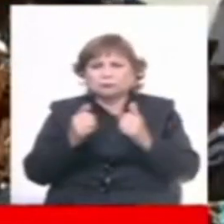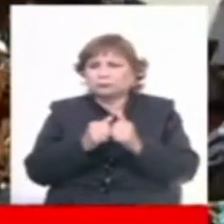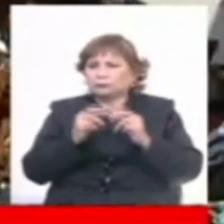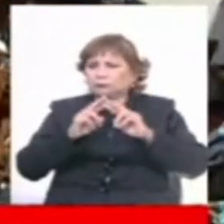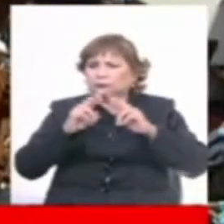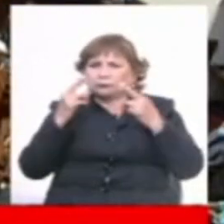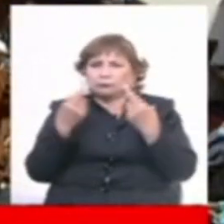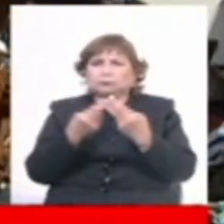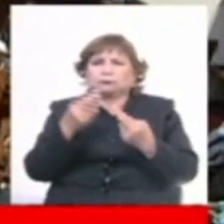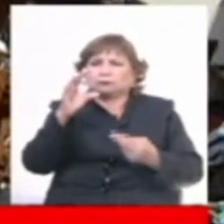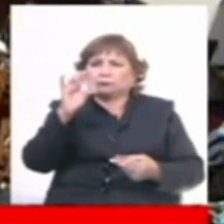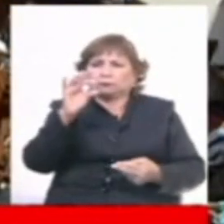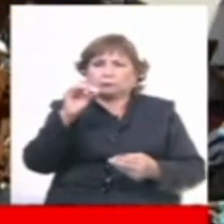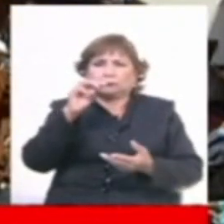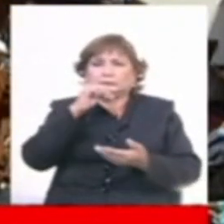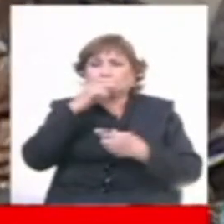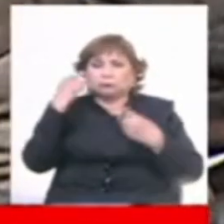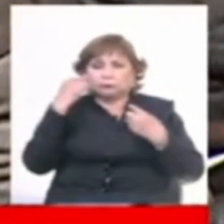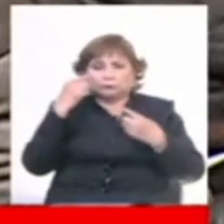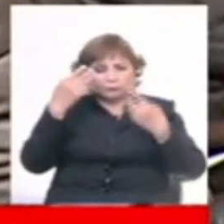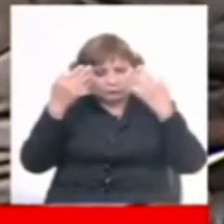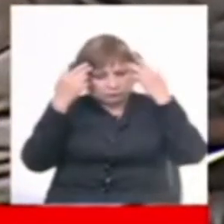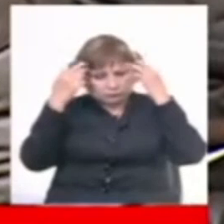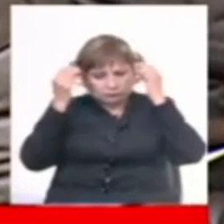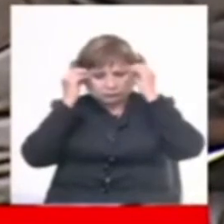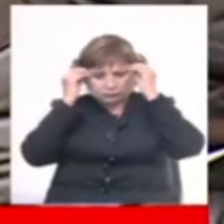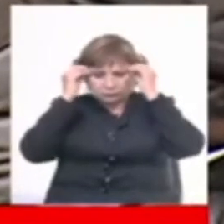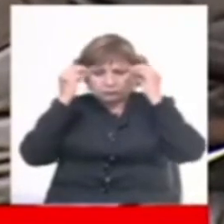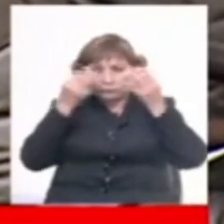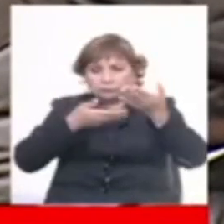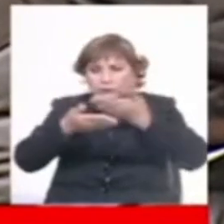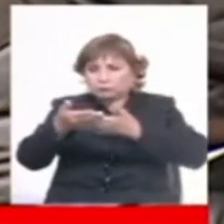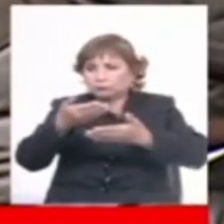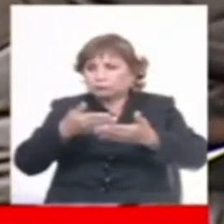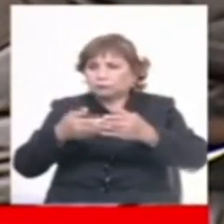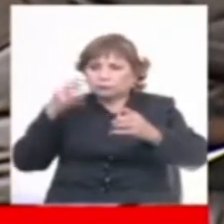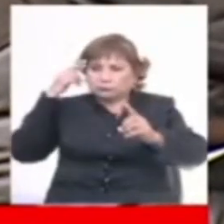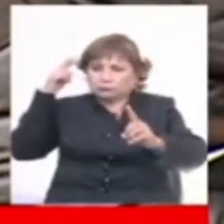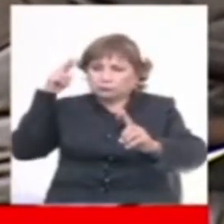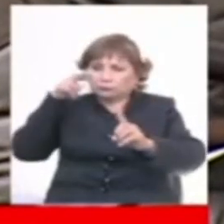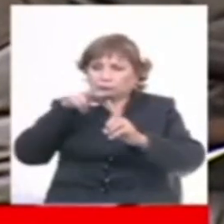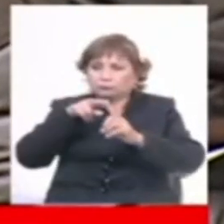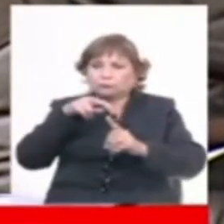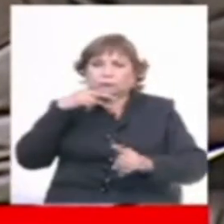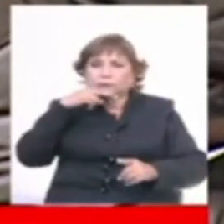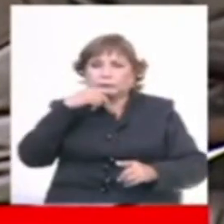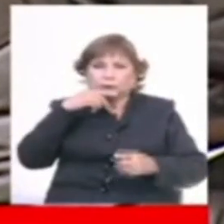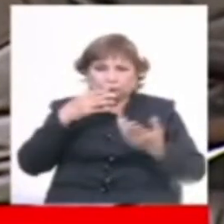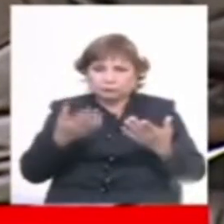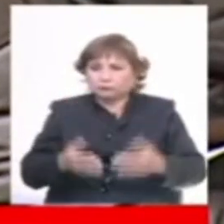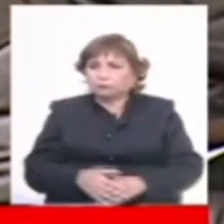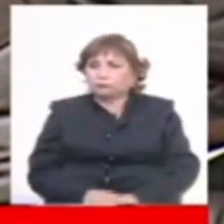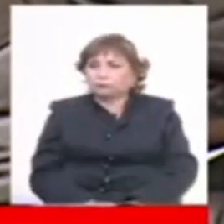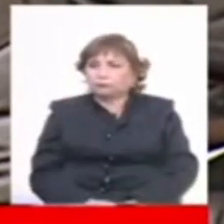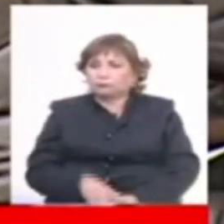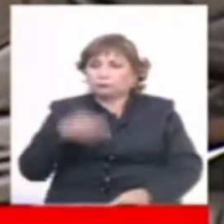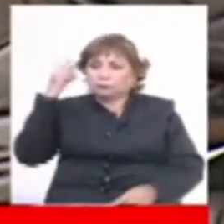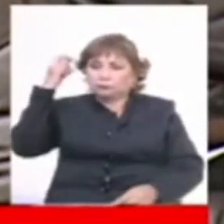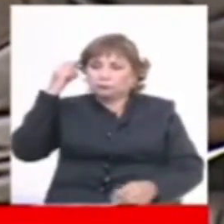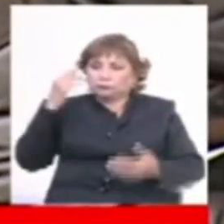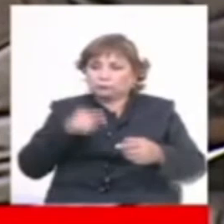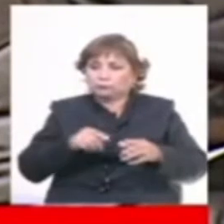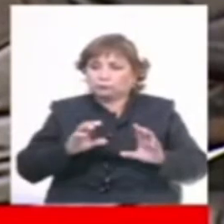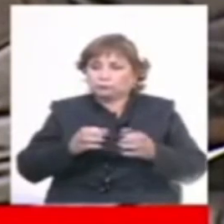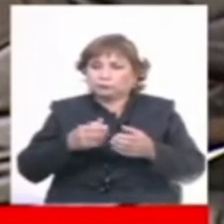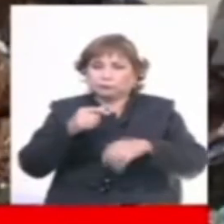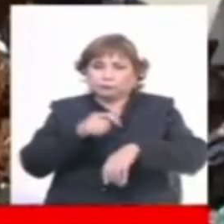reunión el 8 de marzo e intercambiamos reflexiones sobre los retos que tenemos las mujeres políticas de este